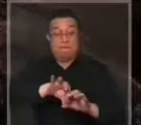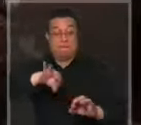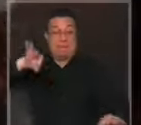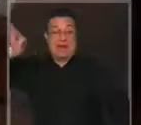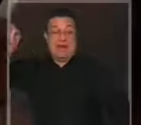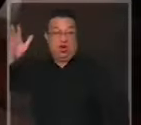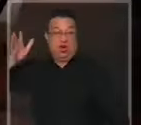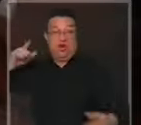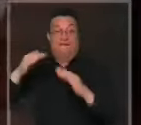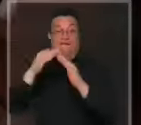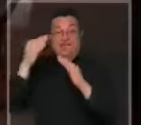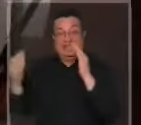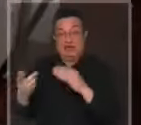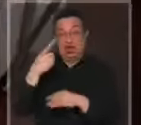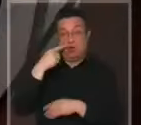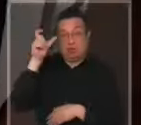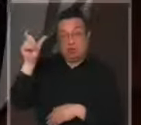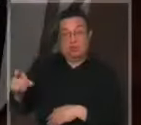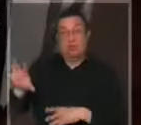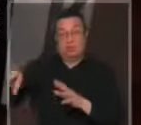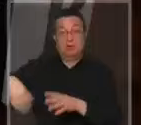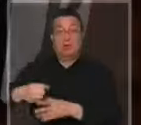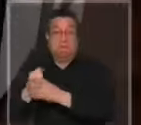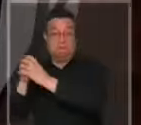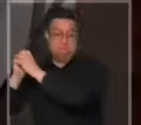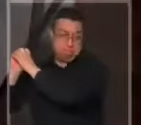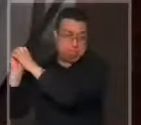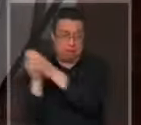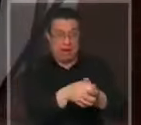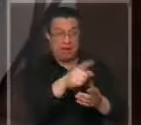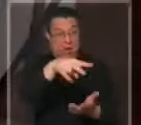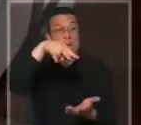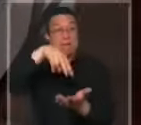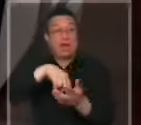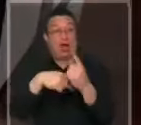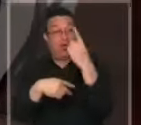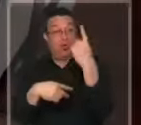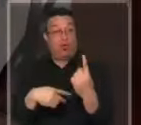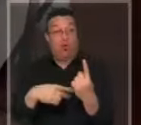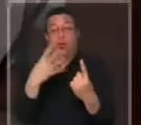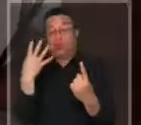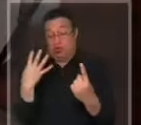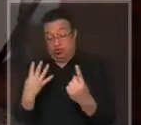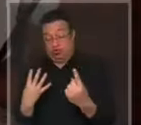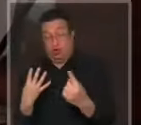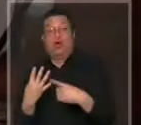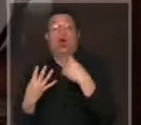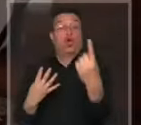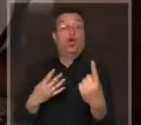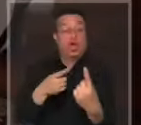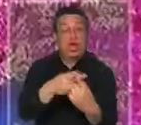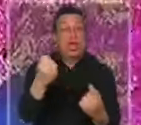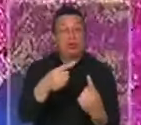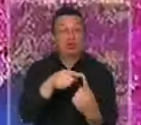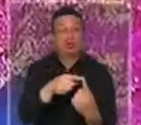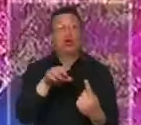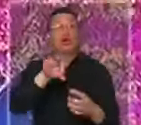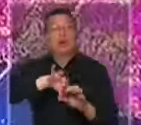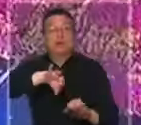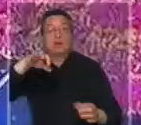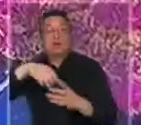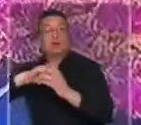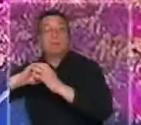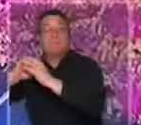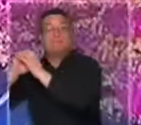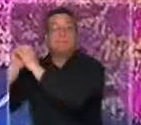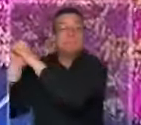largo y viene y le da un palo al que estaba esperando, porque 4 estaban aquí y 1 estaba esperando en el auto. Uno estaba esperando